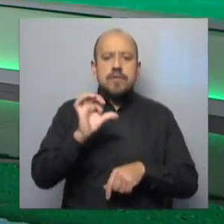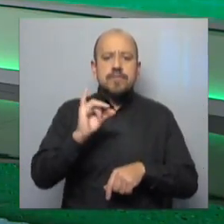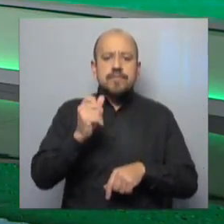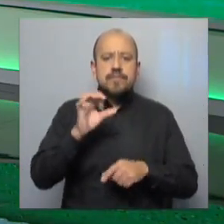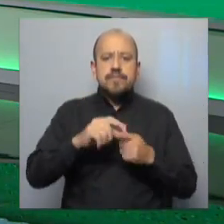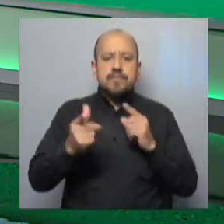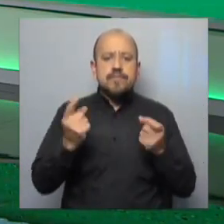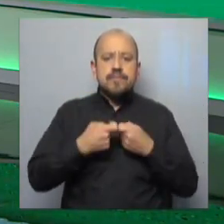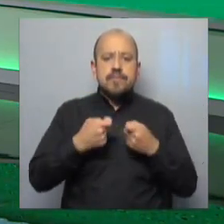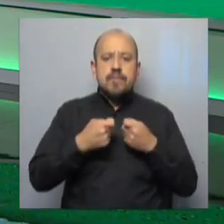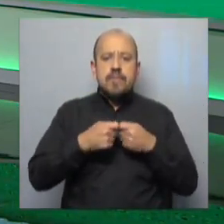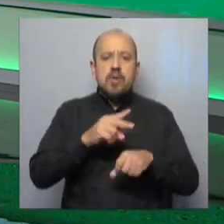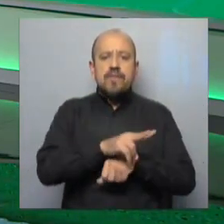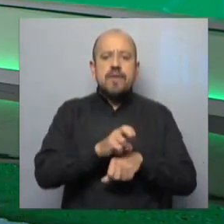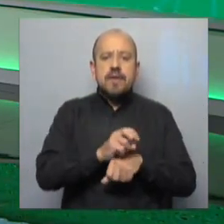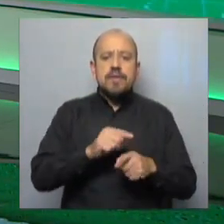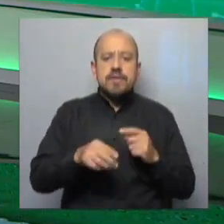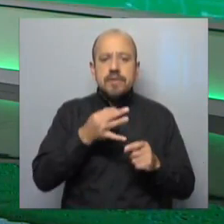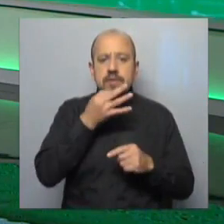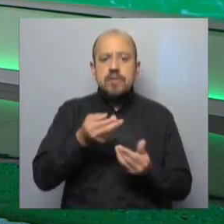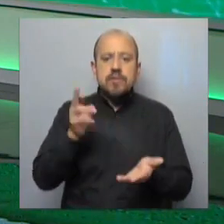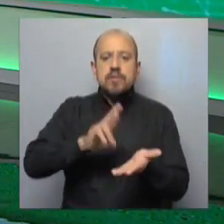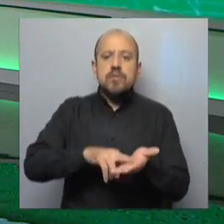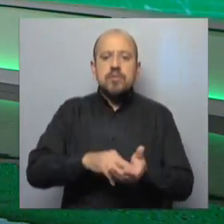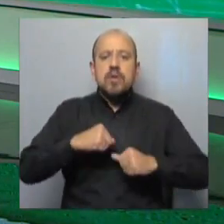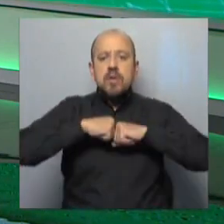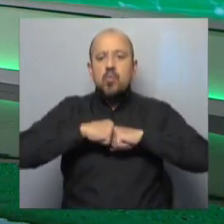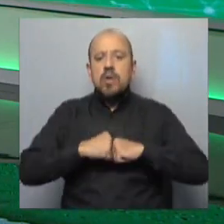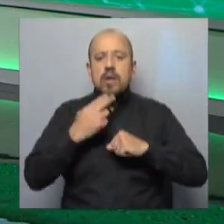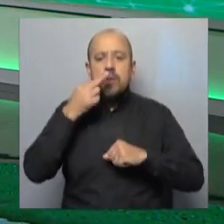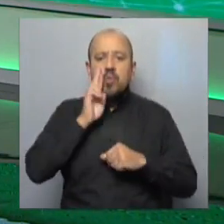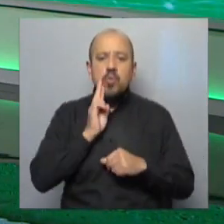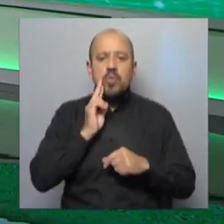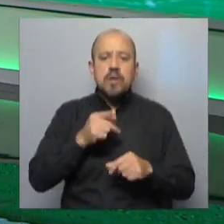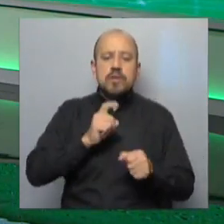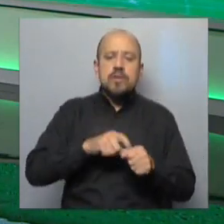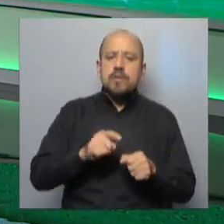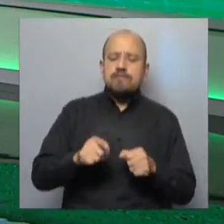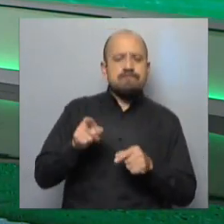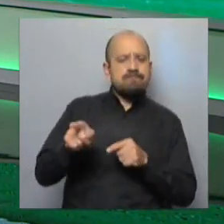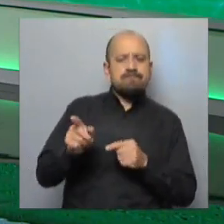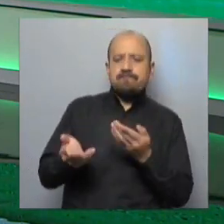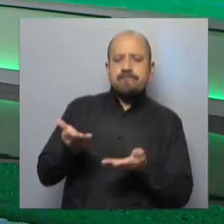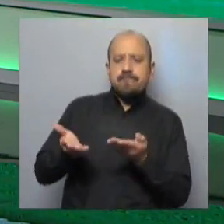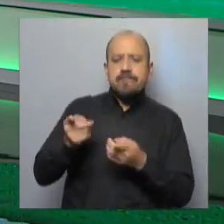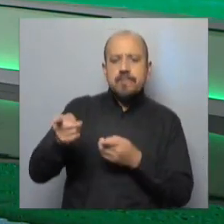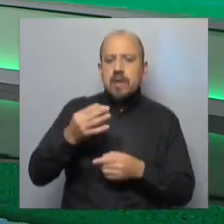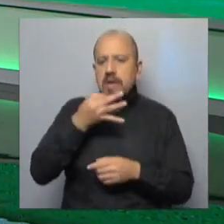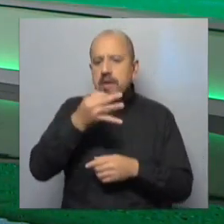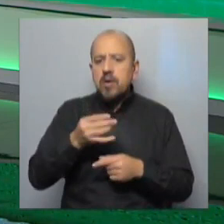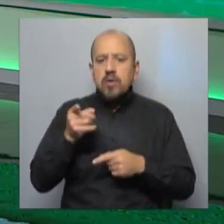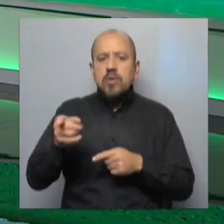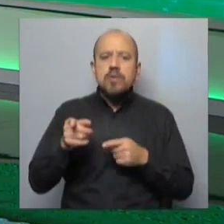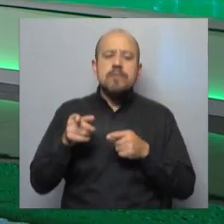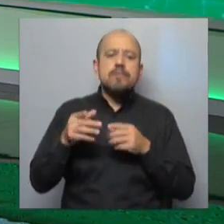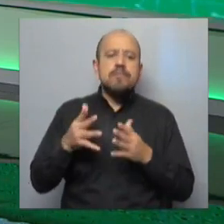de magistrados fiscales del uruguay resolvió que el tribunal de conducta gremial analice las recientes manifestaciones públicas